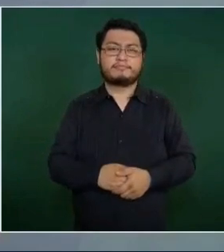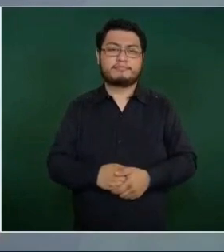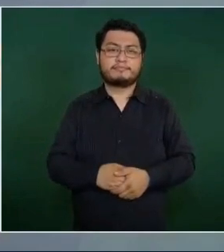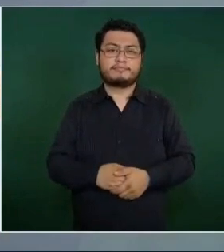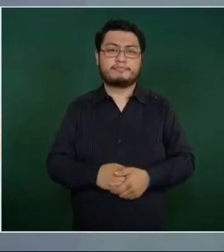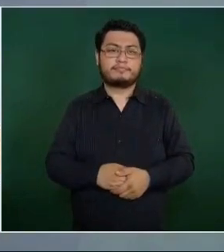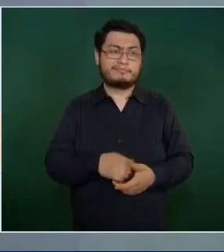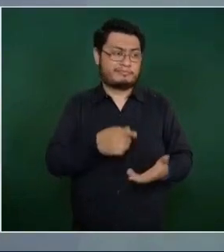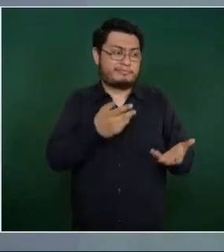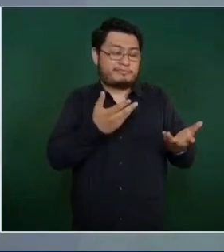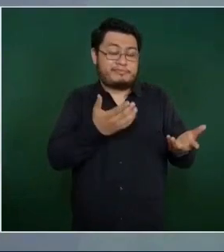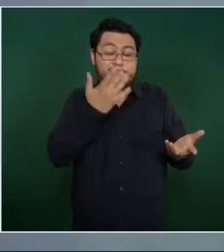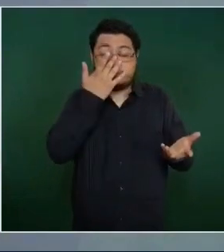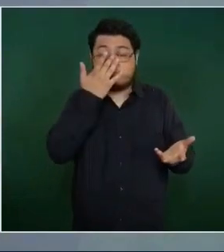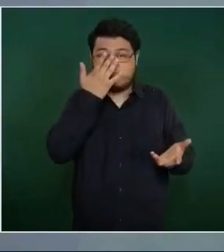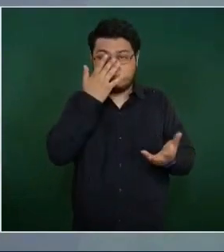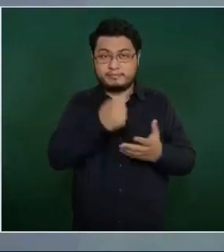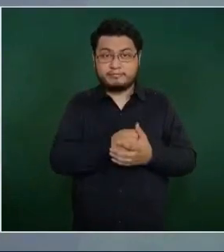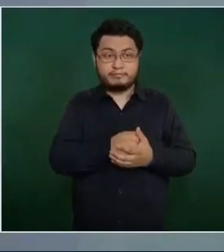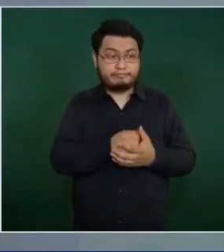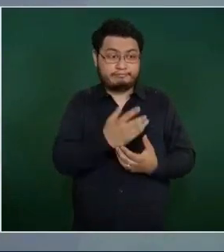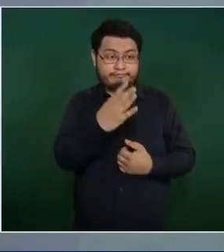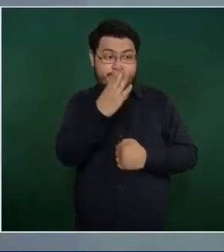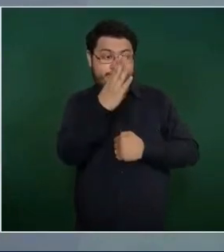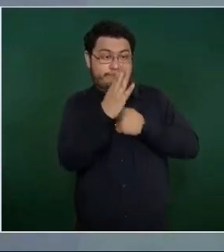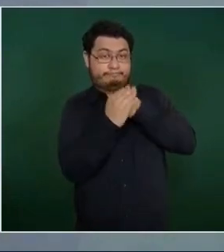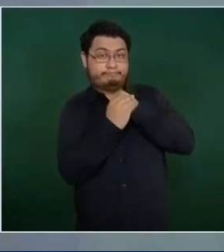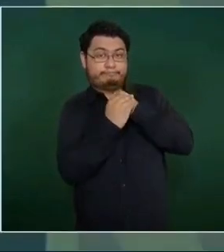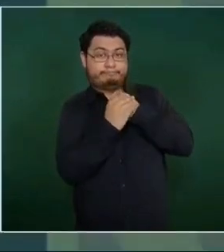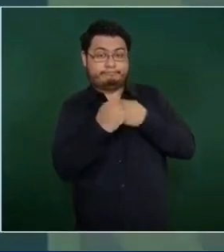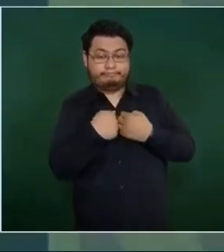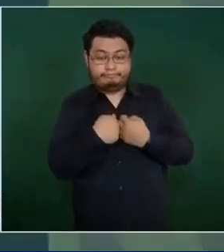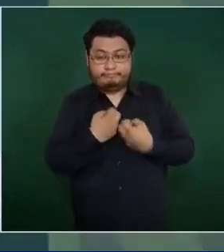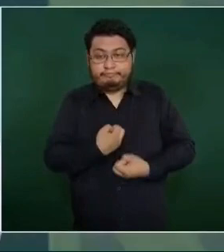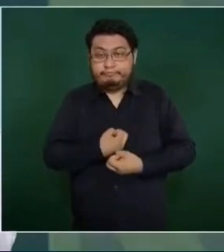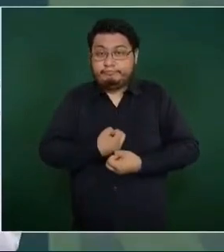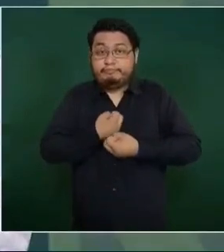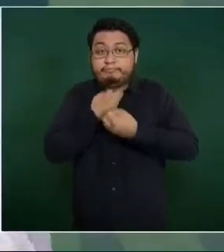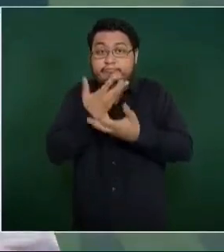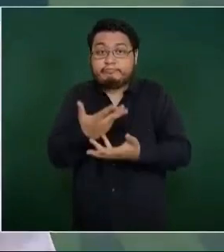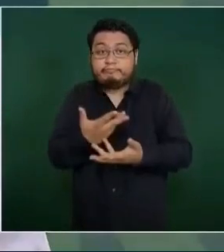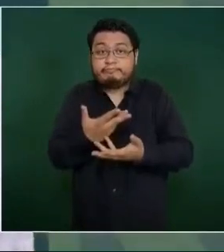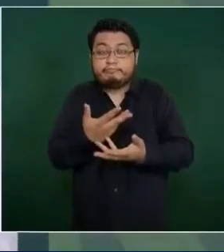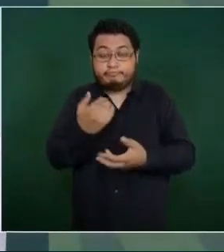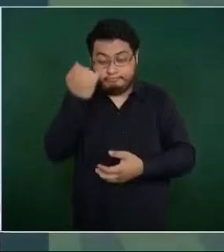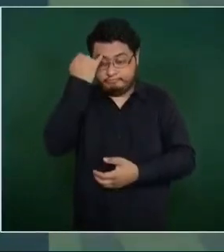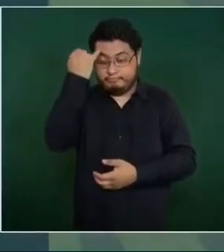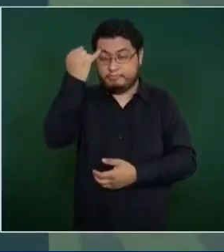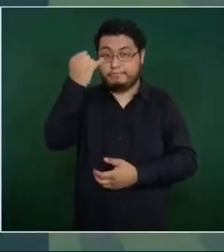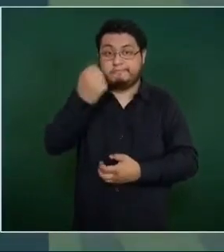y ni siquiera nos permiten transmitir nuestros mensajes.